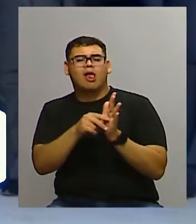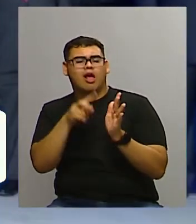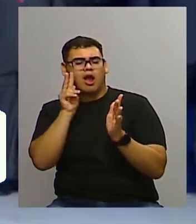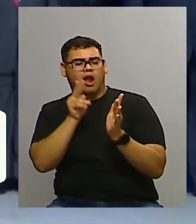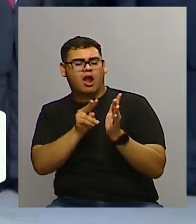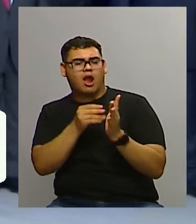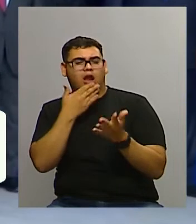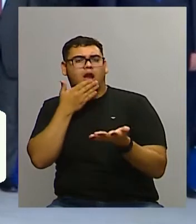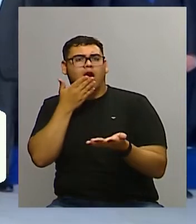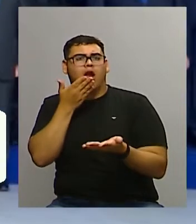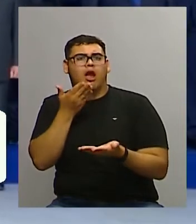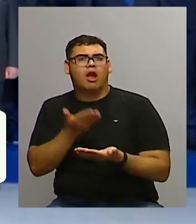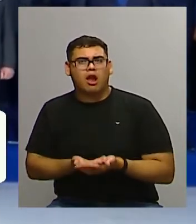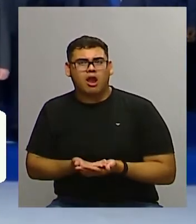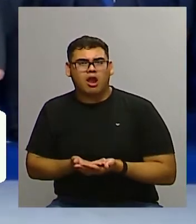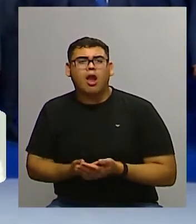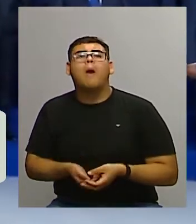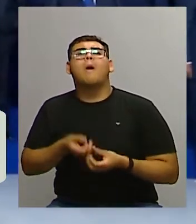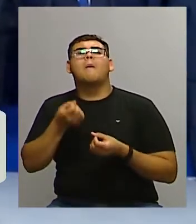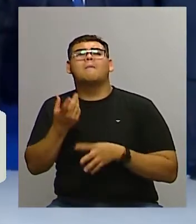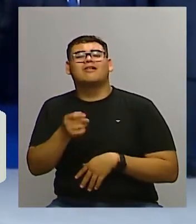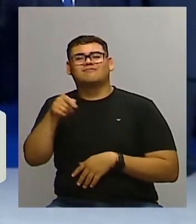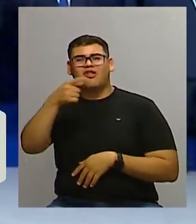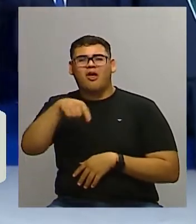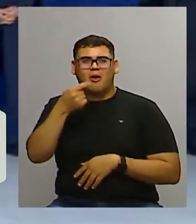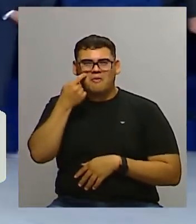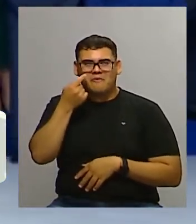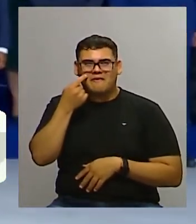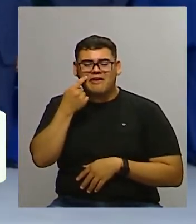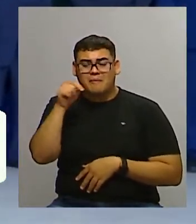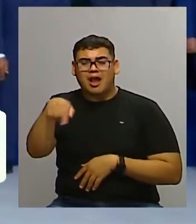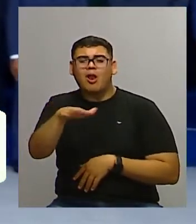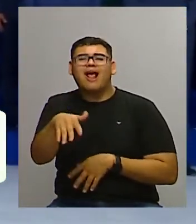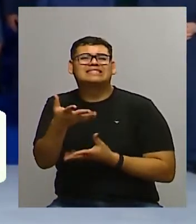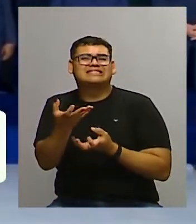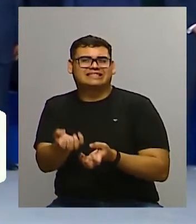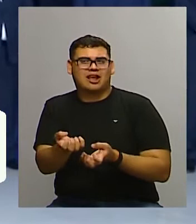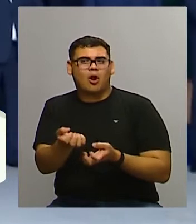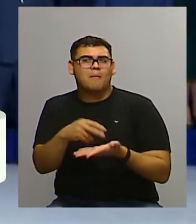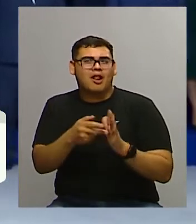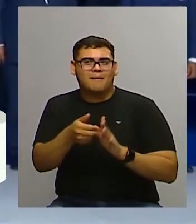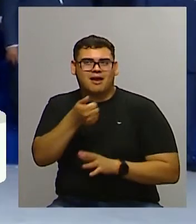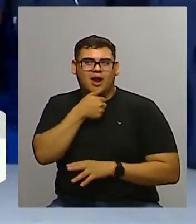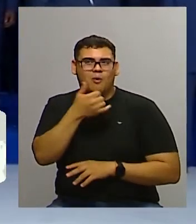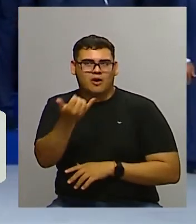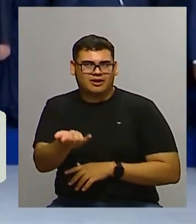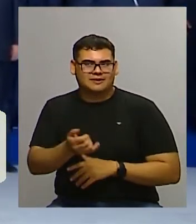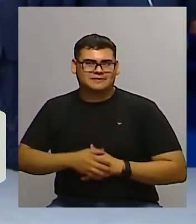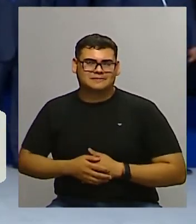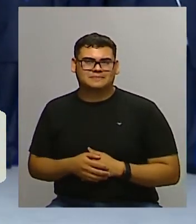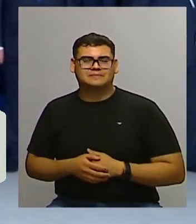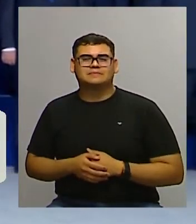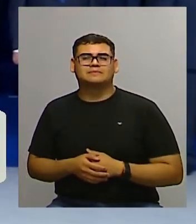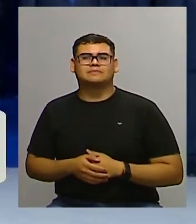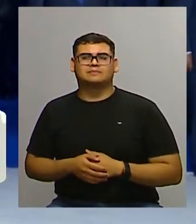nosotros vivimos en una zona árida con grave crisis hídrica, pero leí ayer en uno de los tantos documentos,